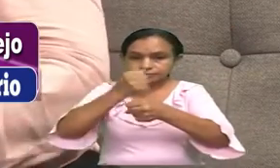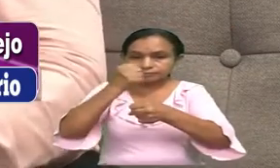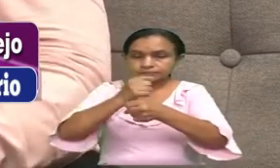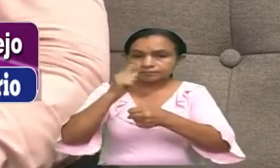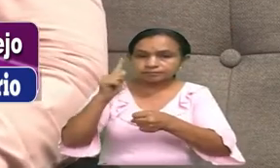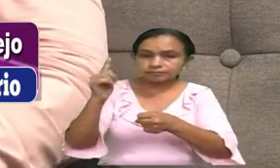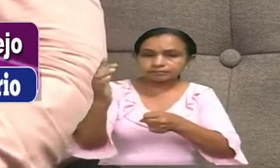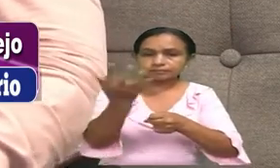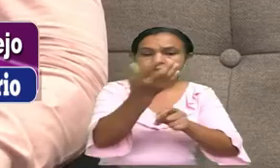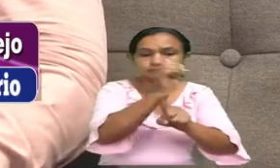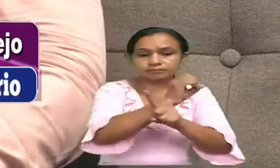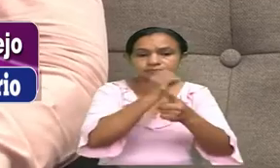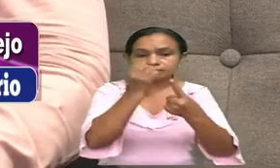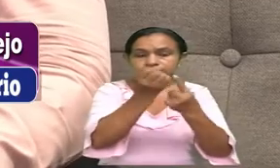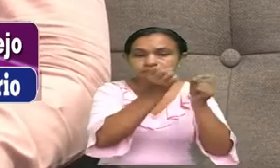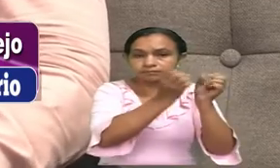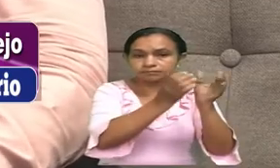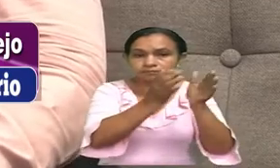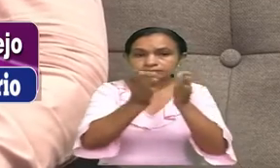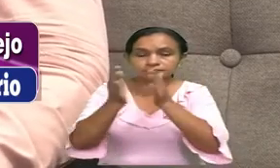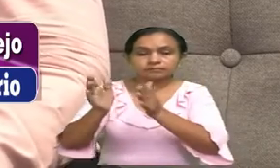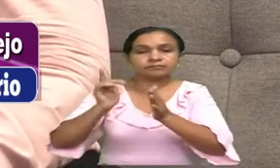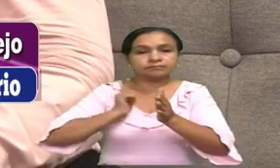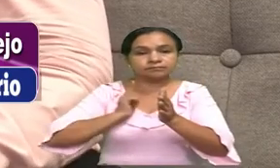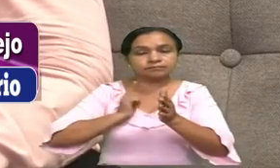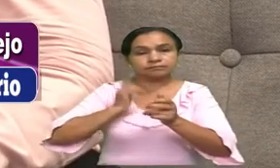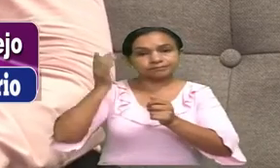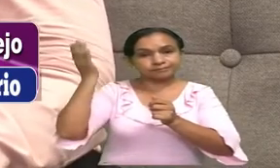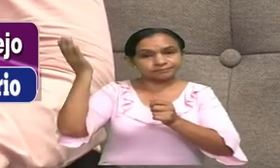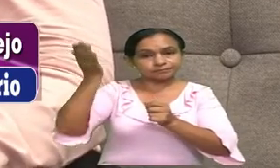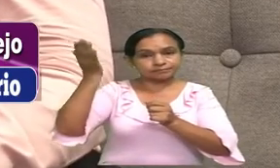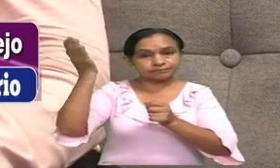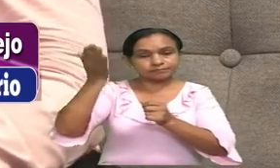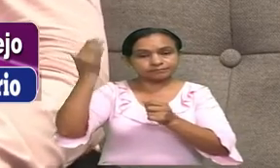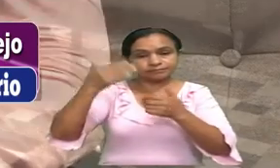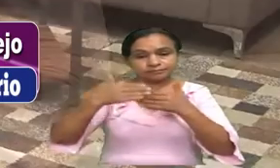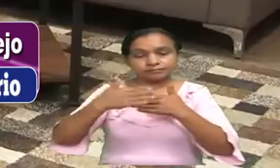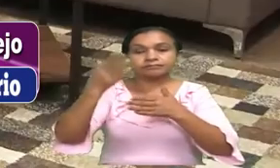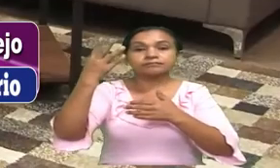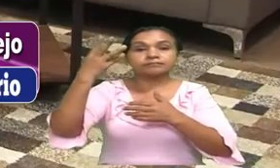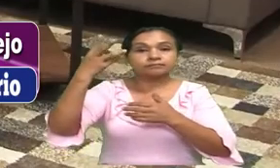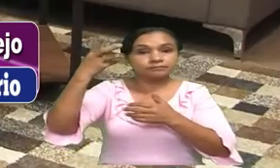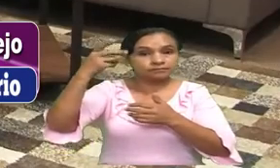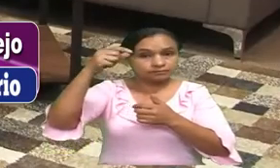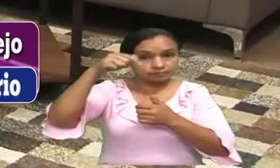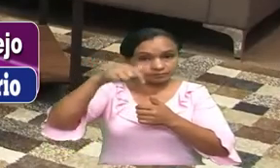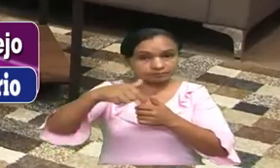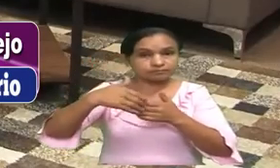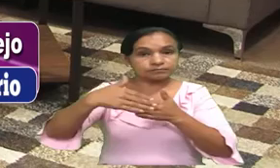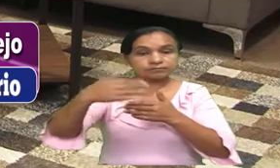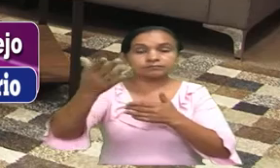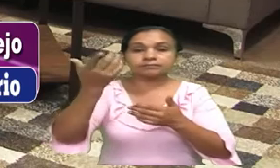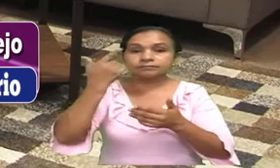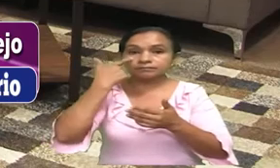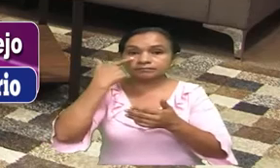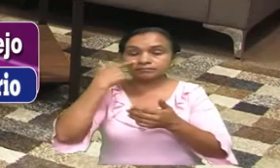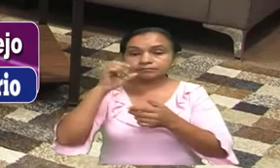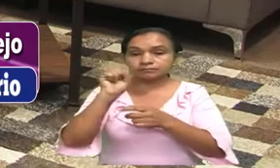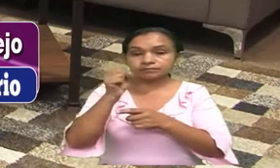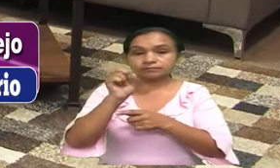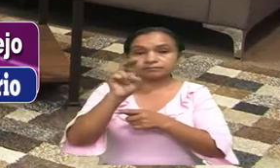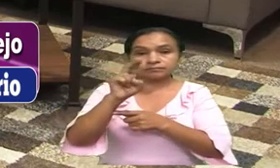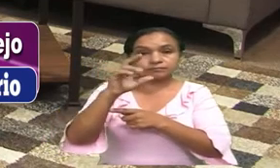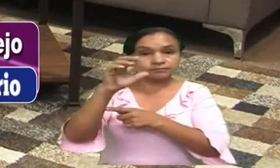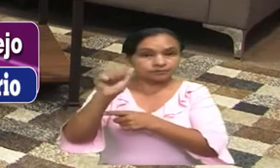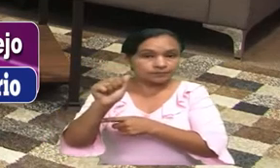la organización para llevar a cabo el congreso en esa fecha. Entonces, el haber realizado el SUCA en